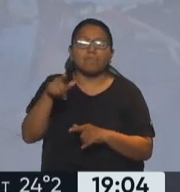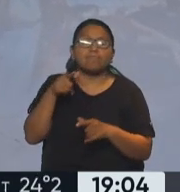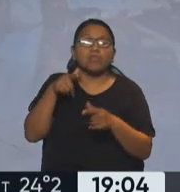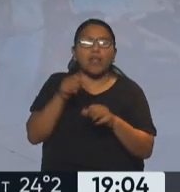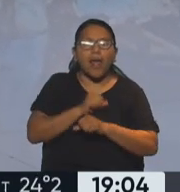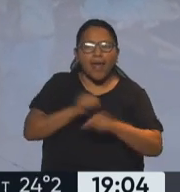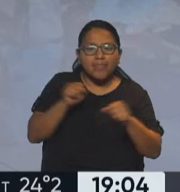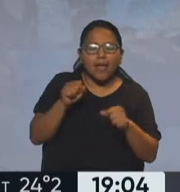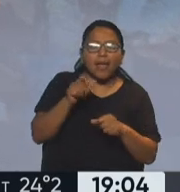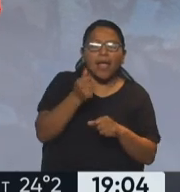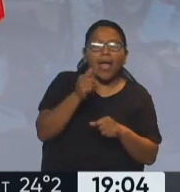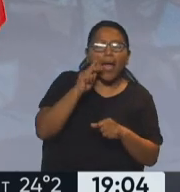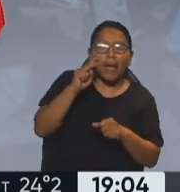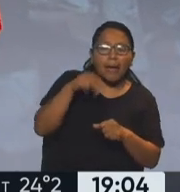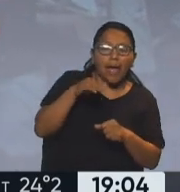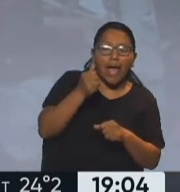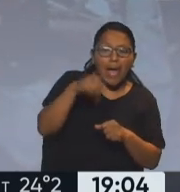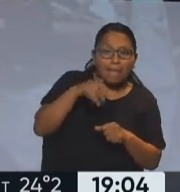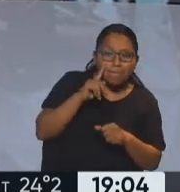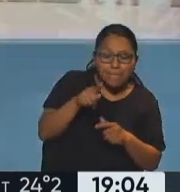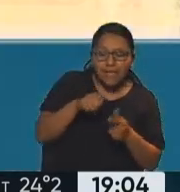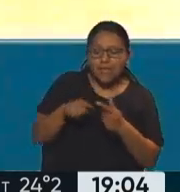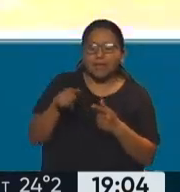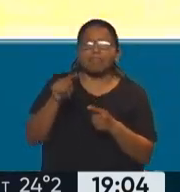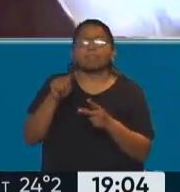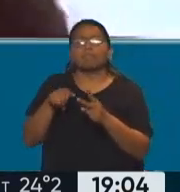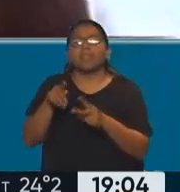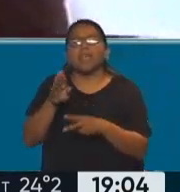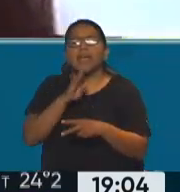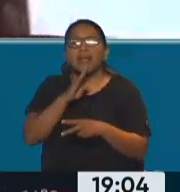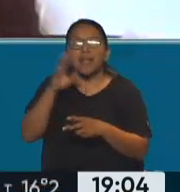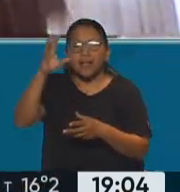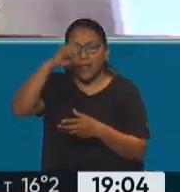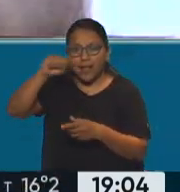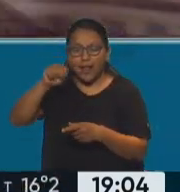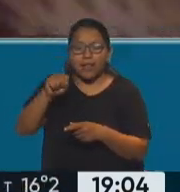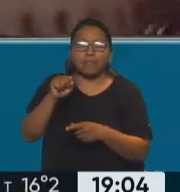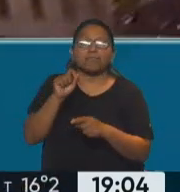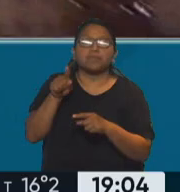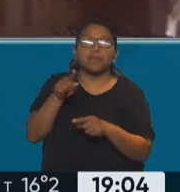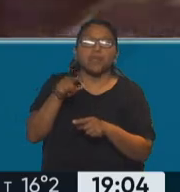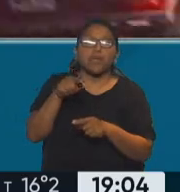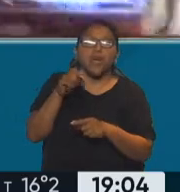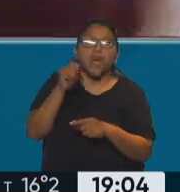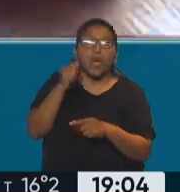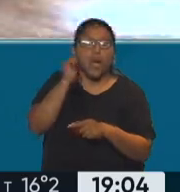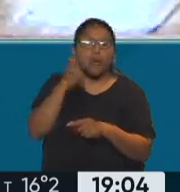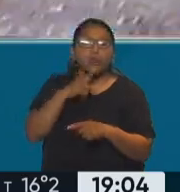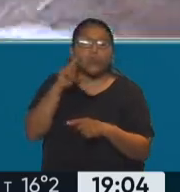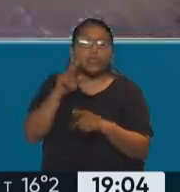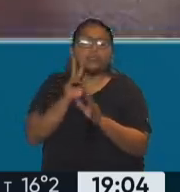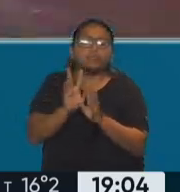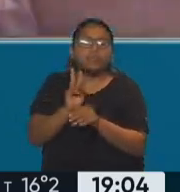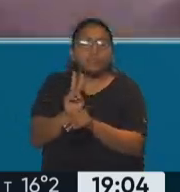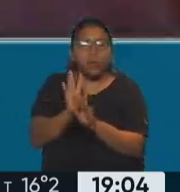perpetrados contra la AMIA y también contra la Embajada de Israel. Fue el interventor de la AFI, Agustín Rossi, quien dijo que se debe ser